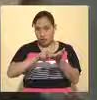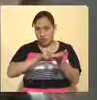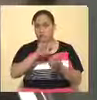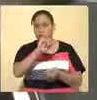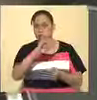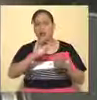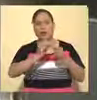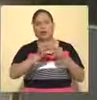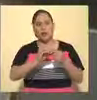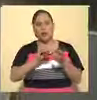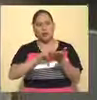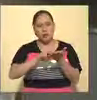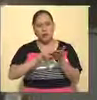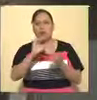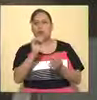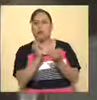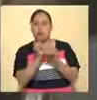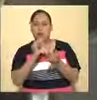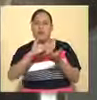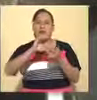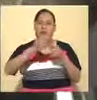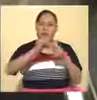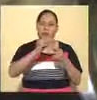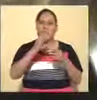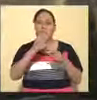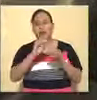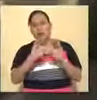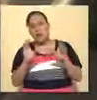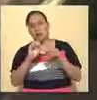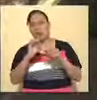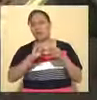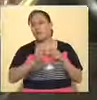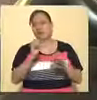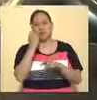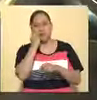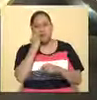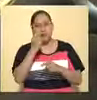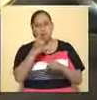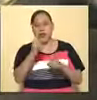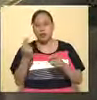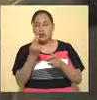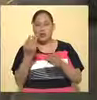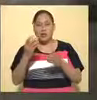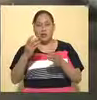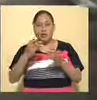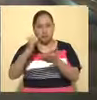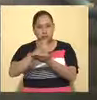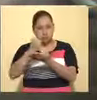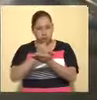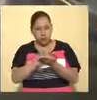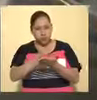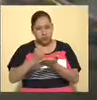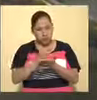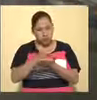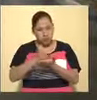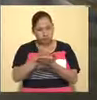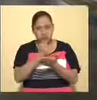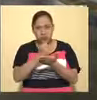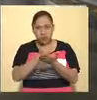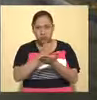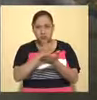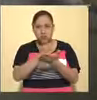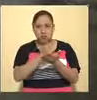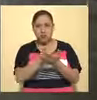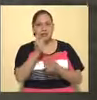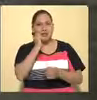Frijoles negros, o uh-huh, si tienen bayos, canarios, el que tengan. Nada okay, más sí que estén cocidos, es como la y pasta, lo más frititos que puedan, o